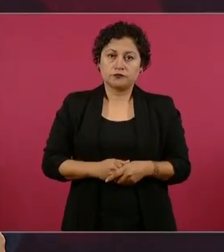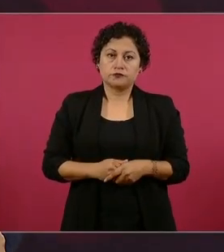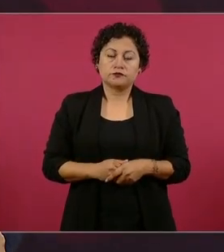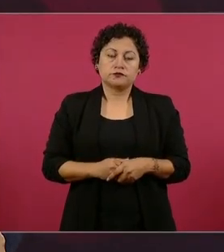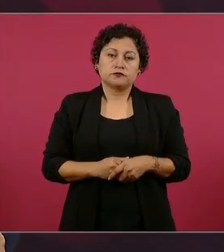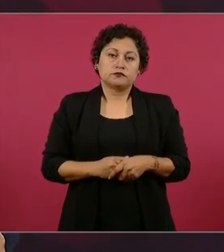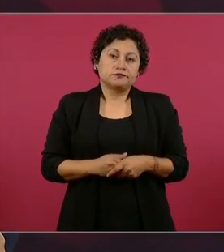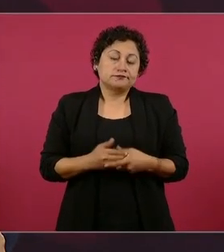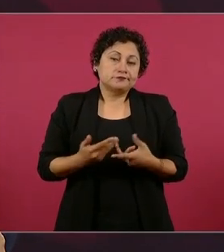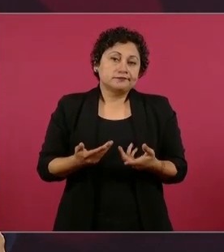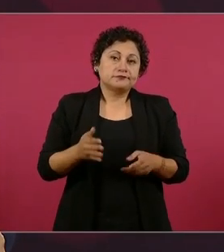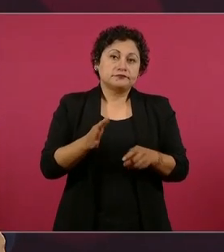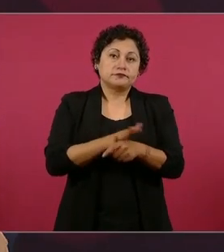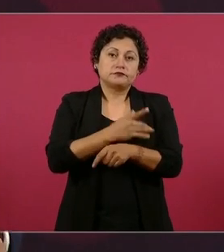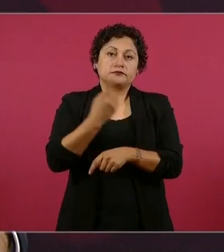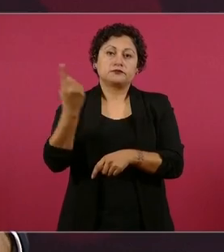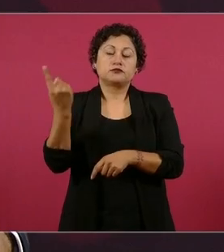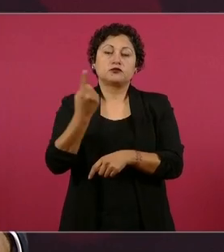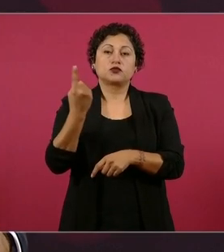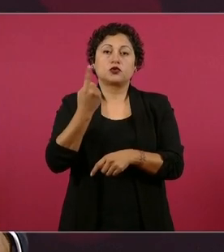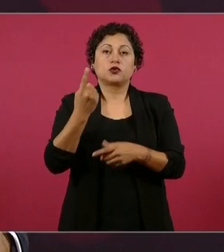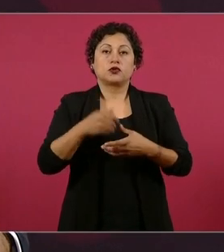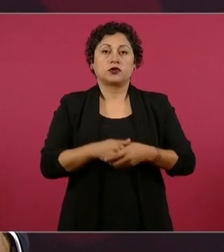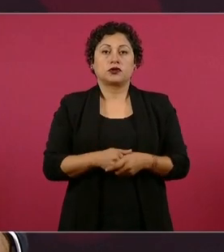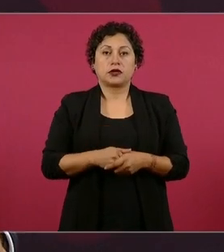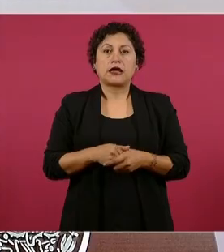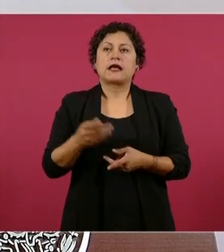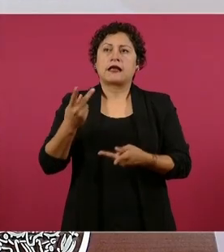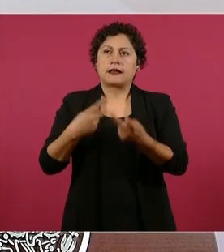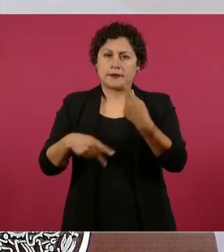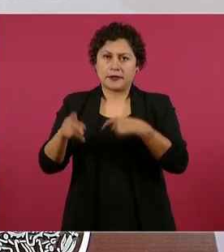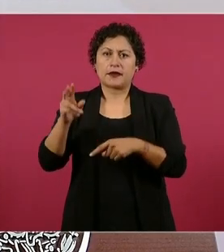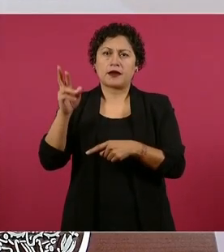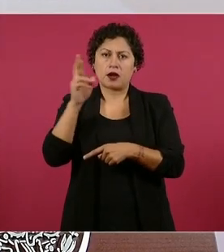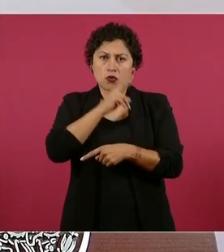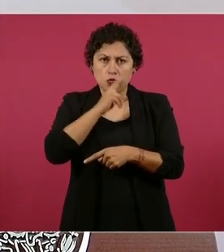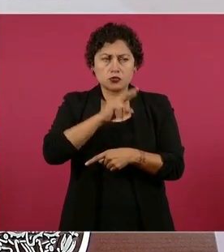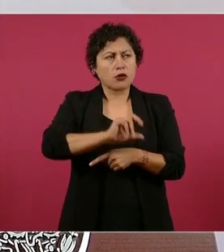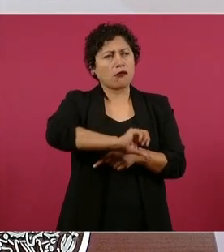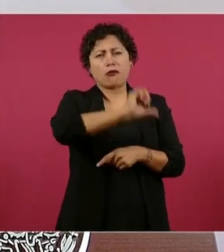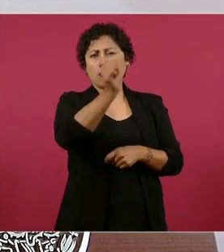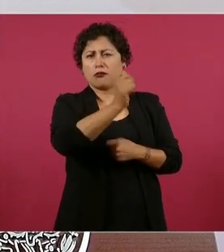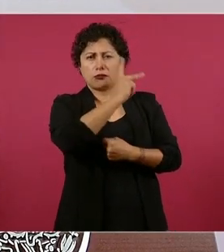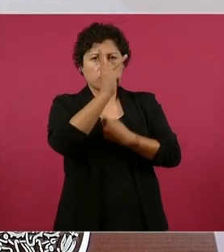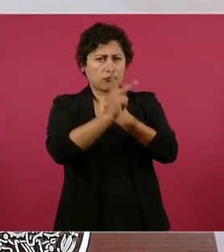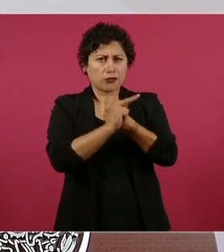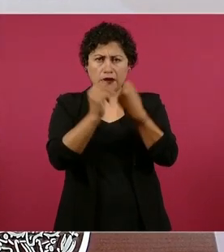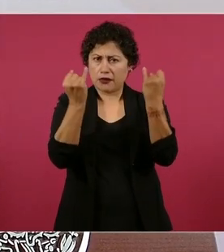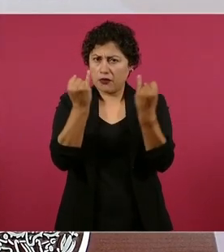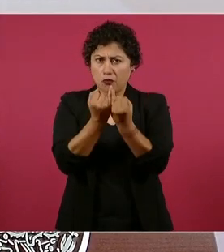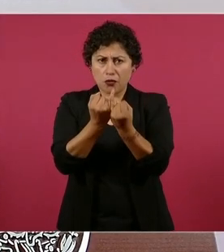porque estuvieron de Rusia y estuvieron de otros países.